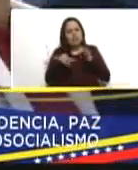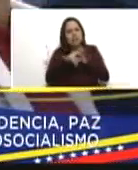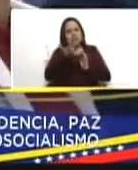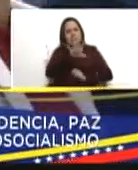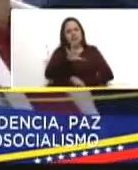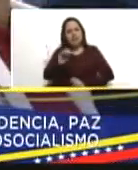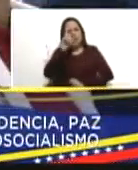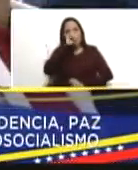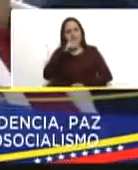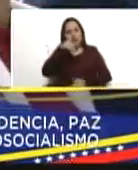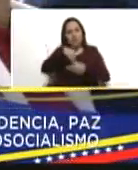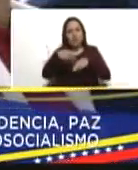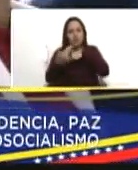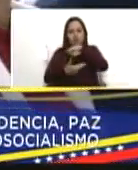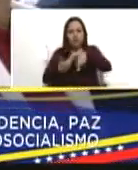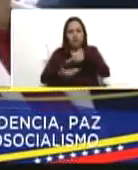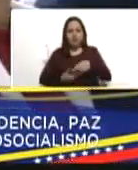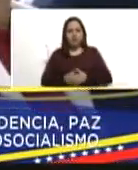militancia